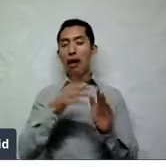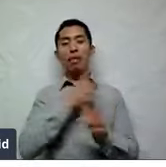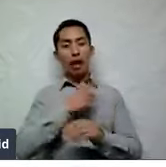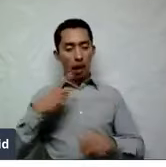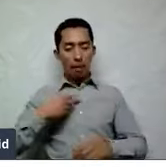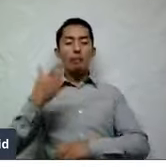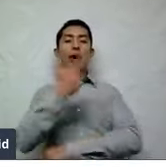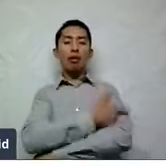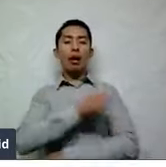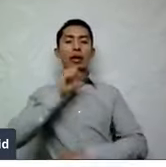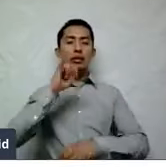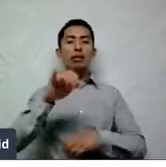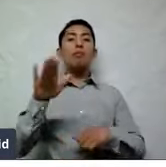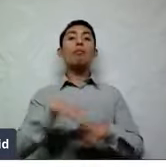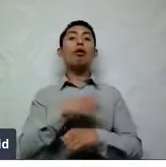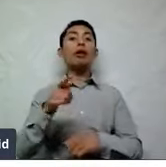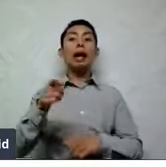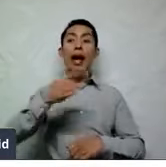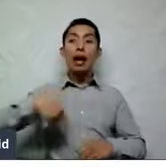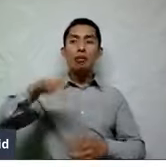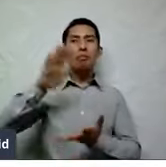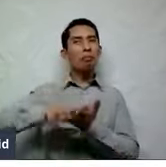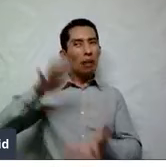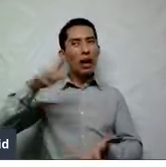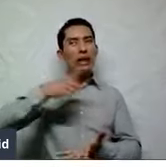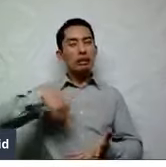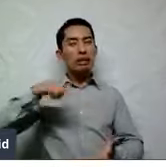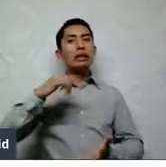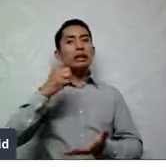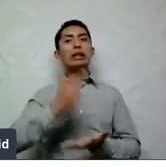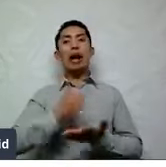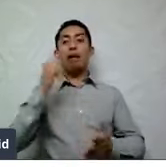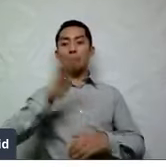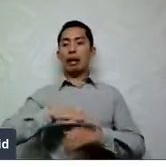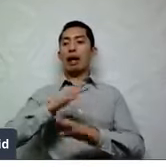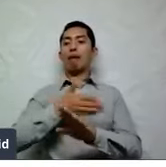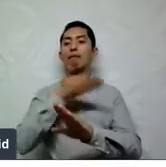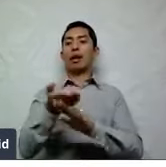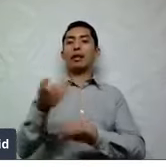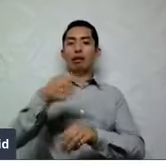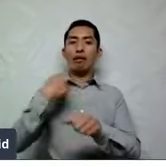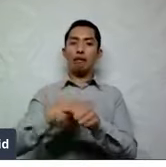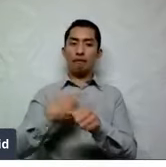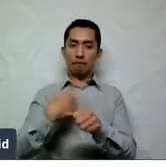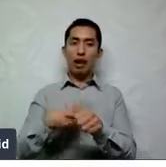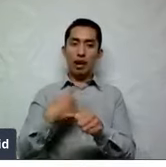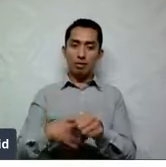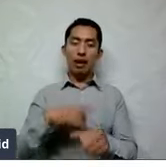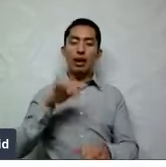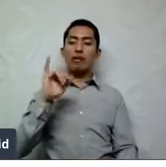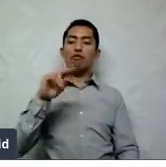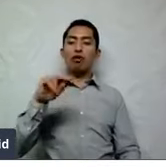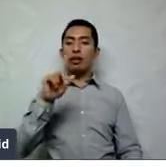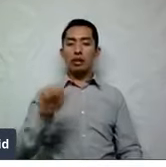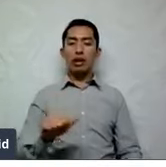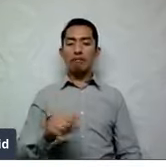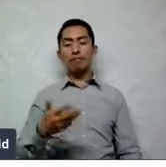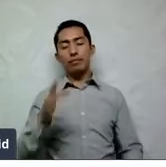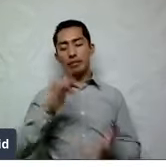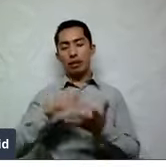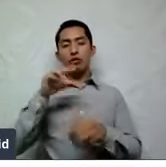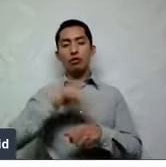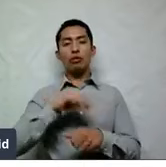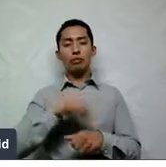vacunarse, porque son a los que más gravemente afecta la influenza. Gracias, doctor. Mire,